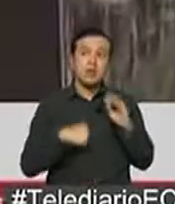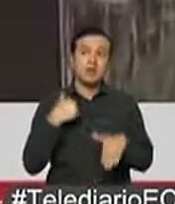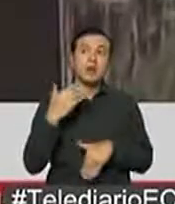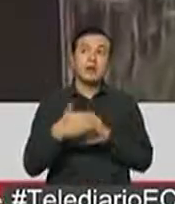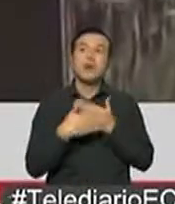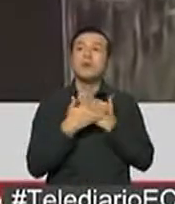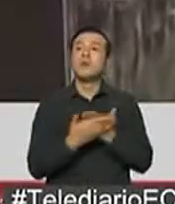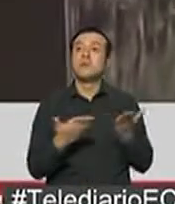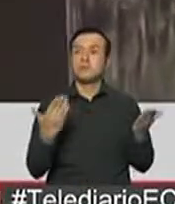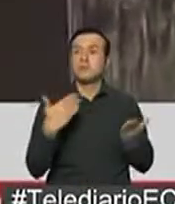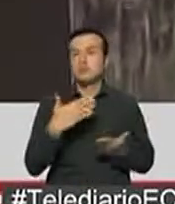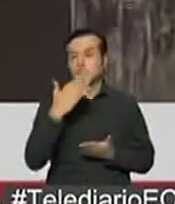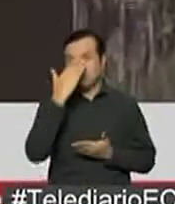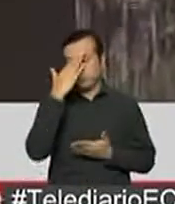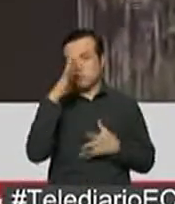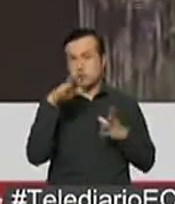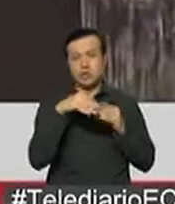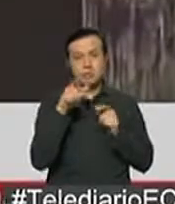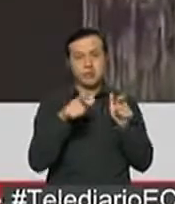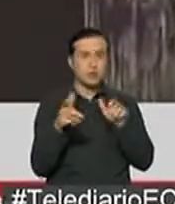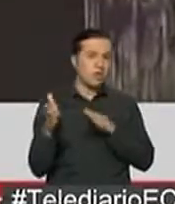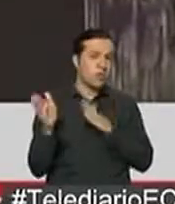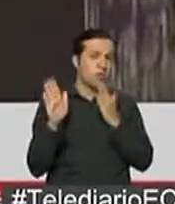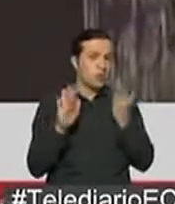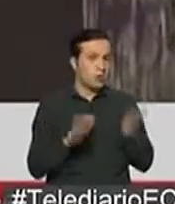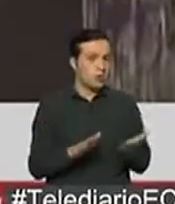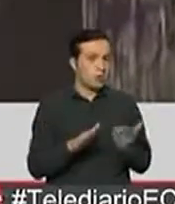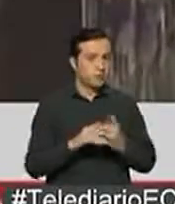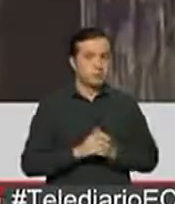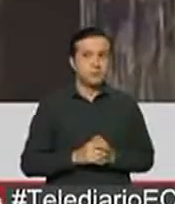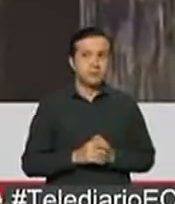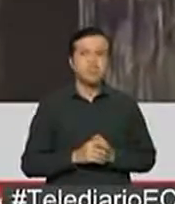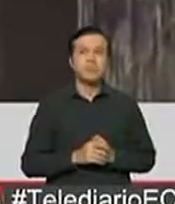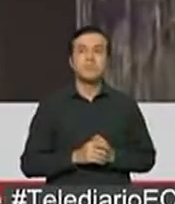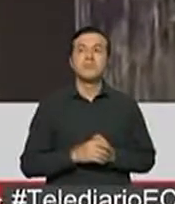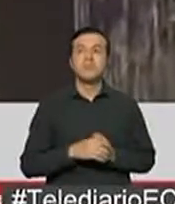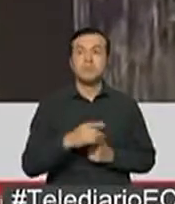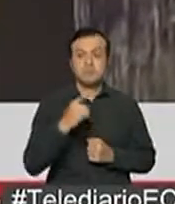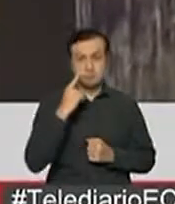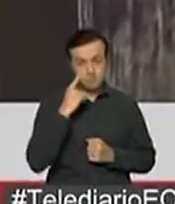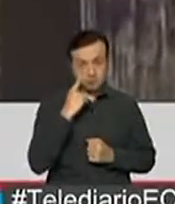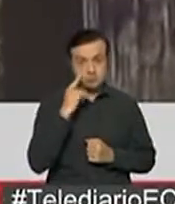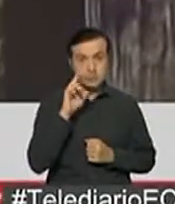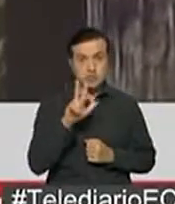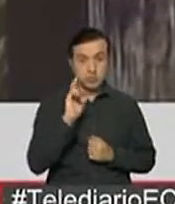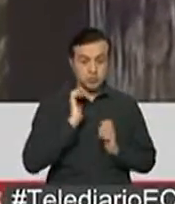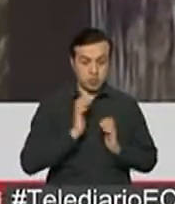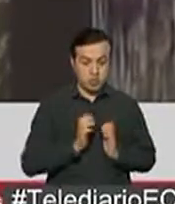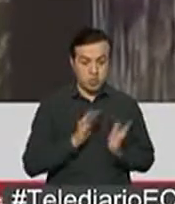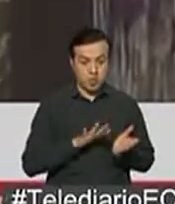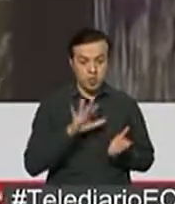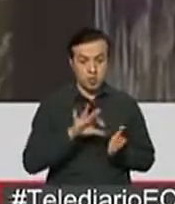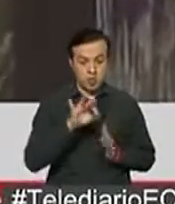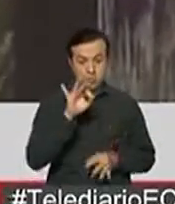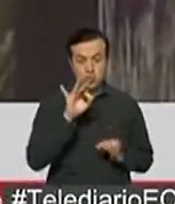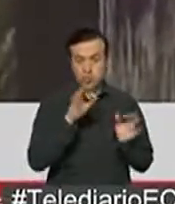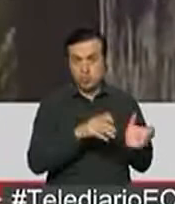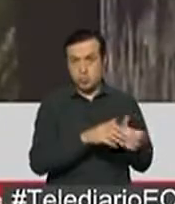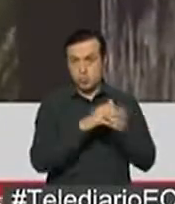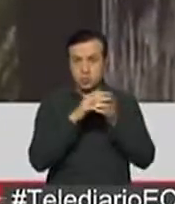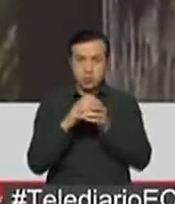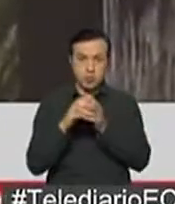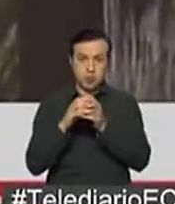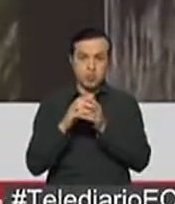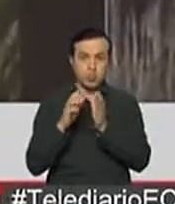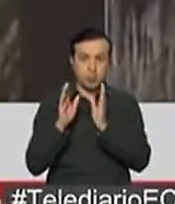se pudieron identificar a todas las víctimas fatales del accidente logrando así recuperar tres cuerpos que fueron transportados a un